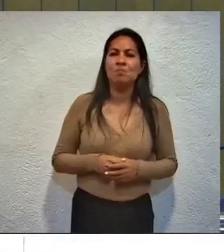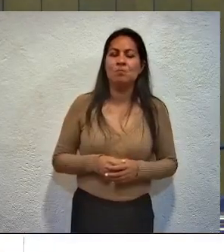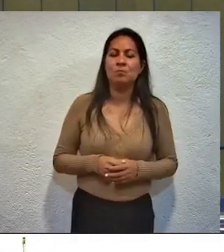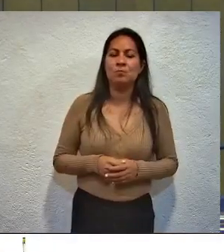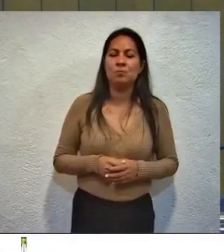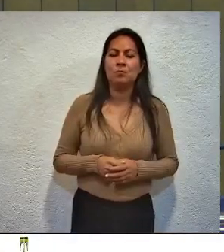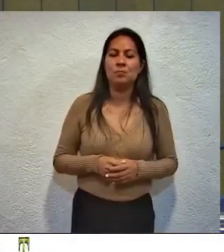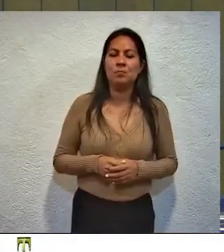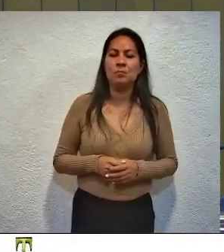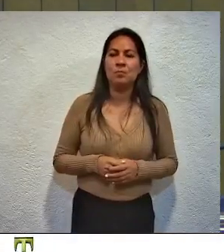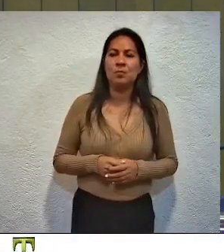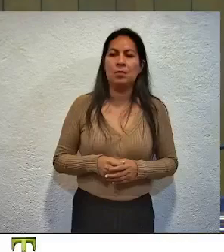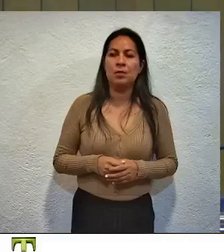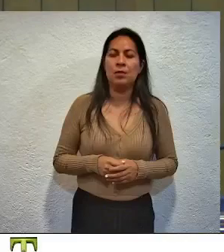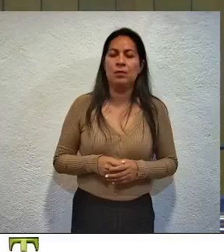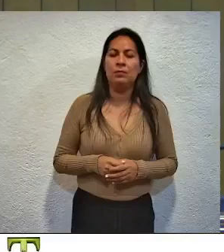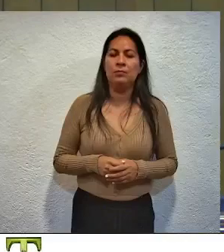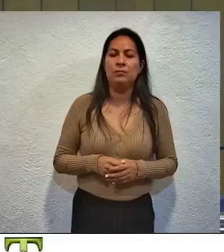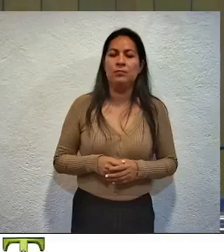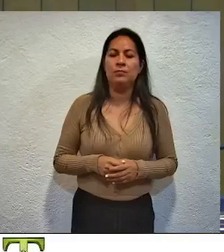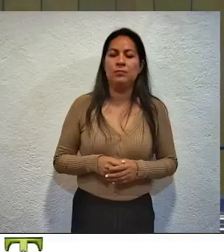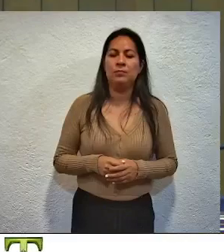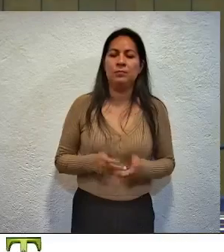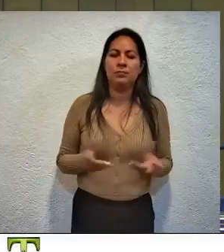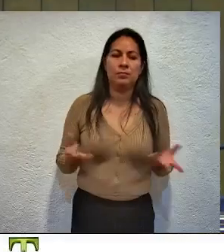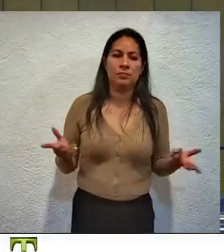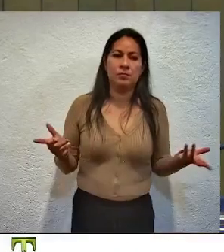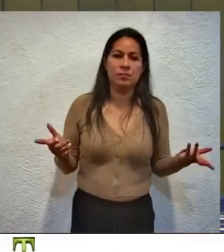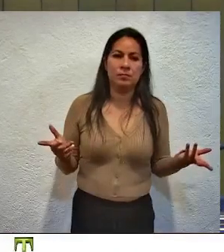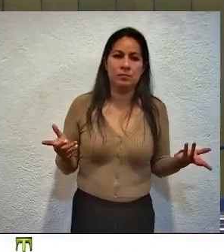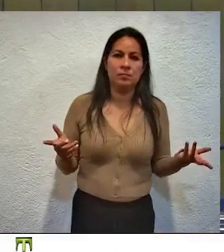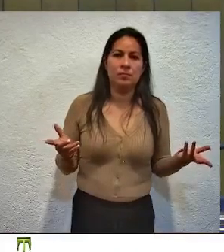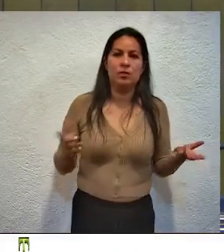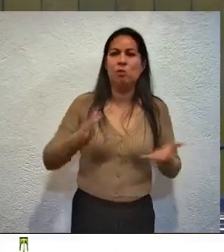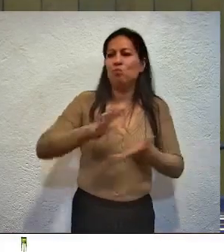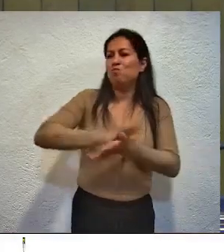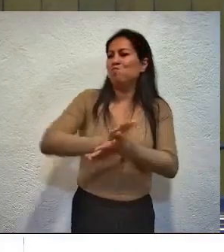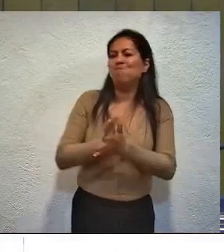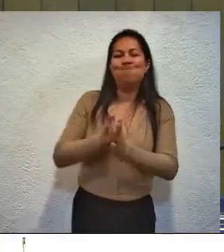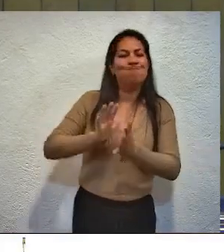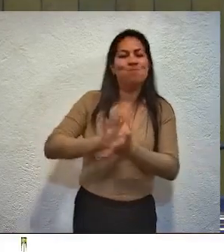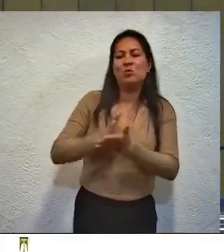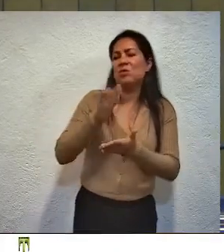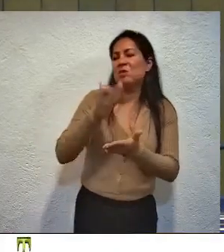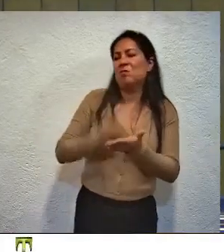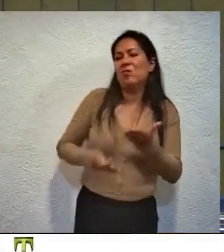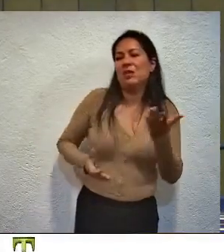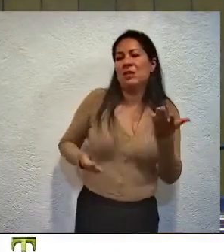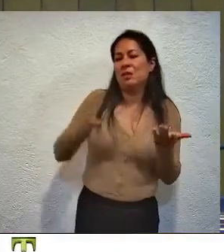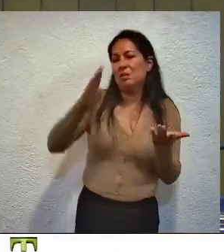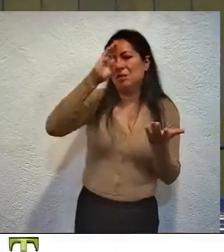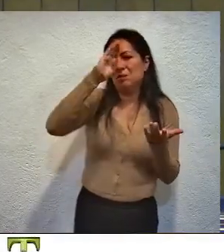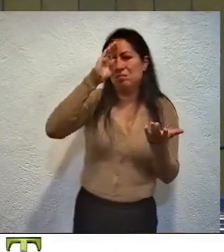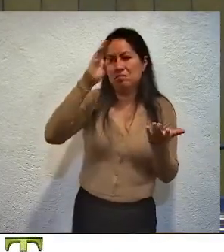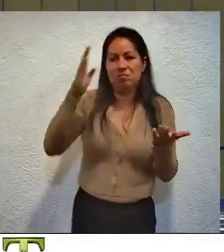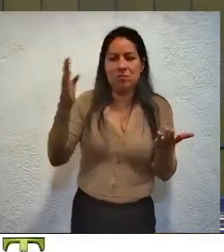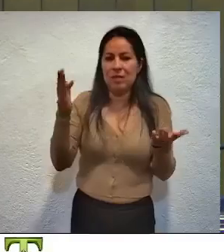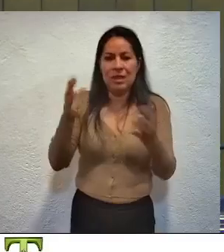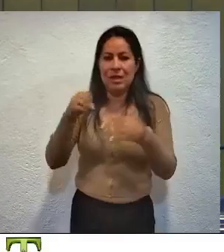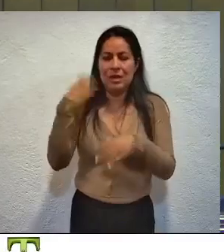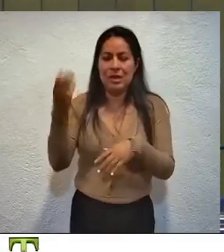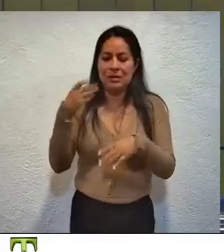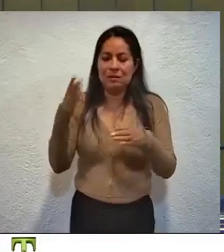una, pues por así decirlo, de una discriminación, de una falta de consideración en la